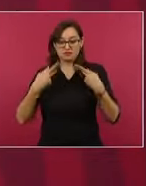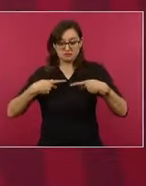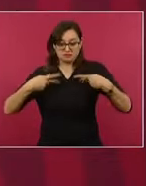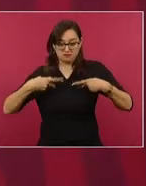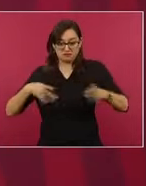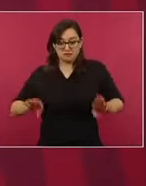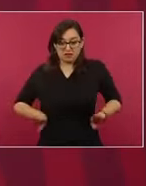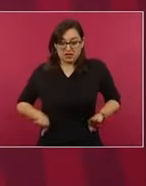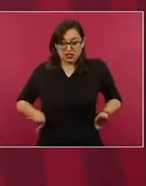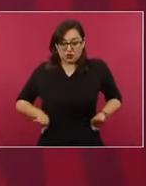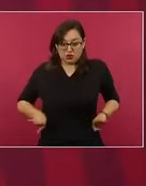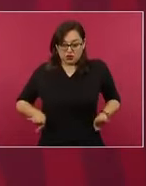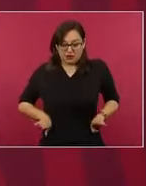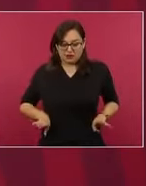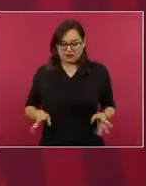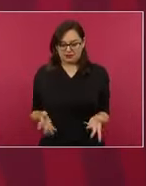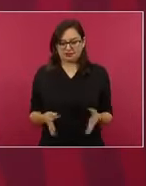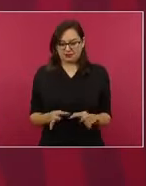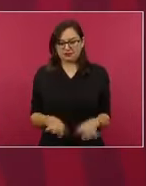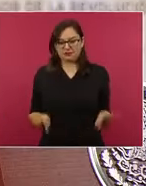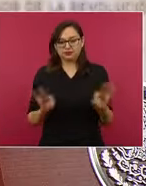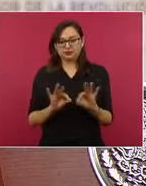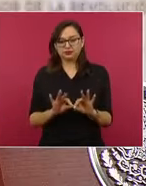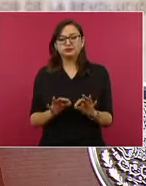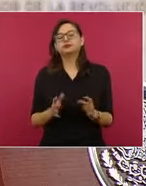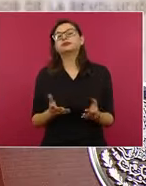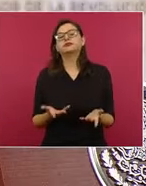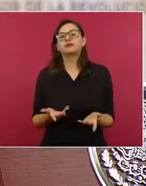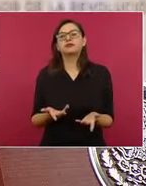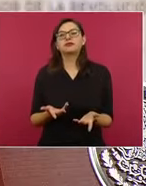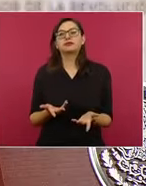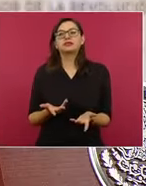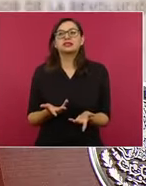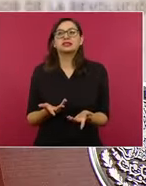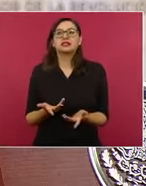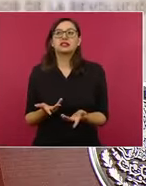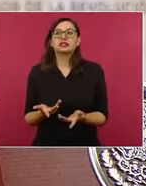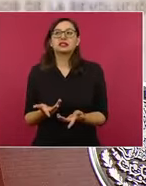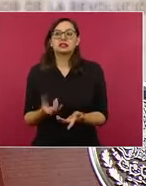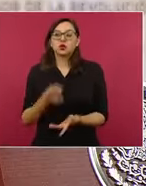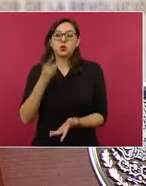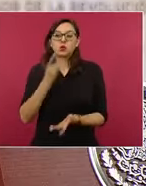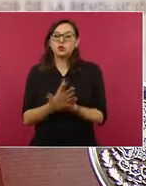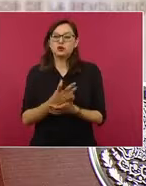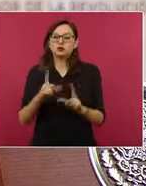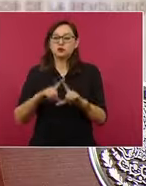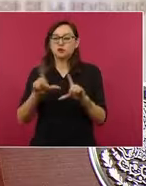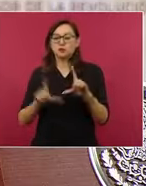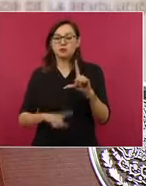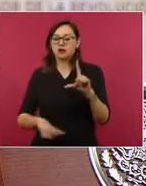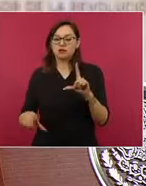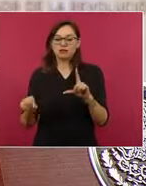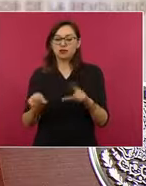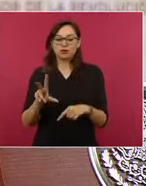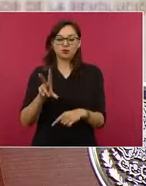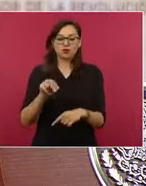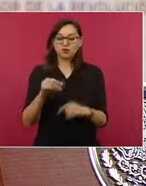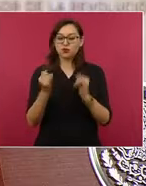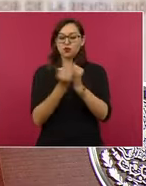Y todos, es que no solo es aquí en México, es en el